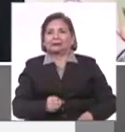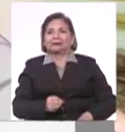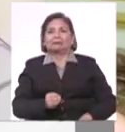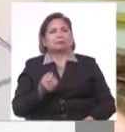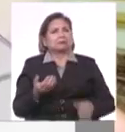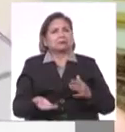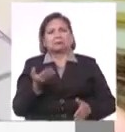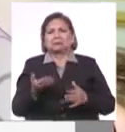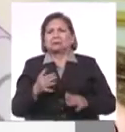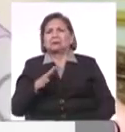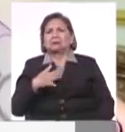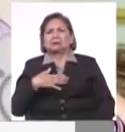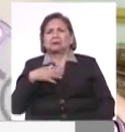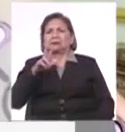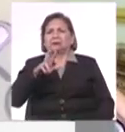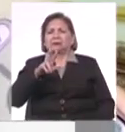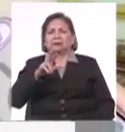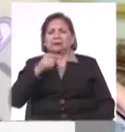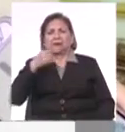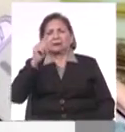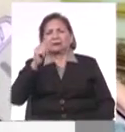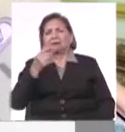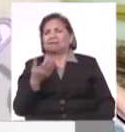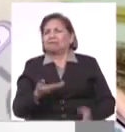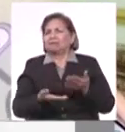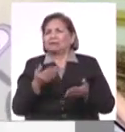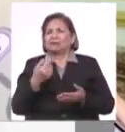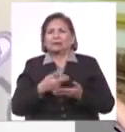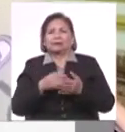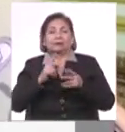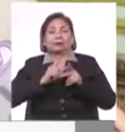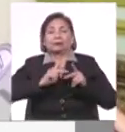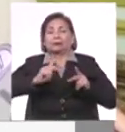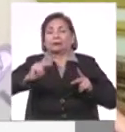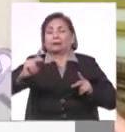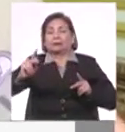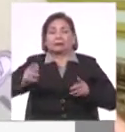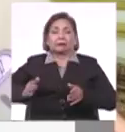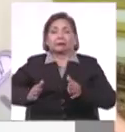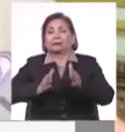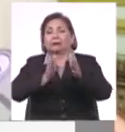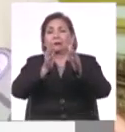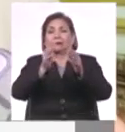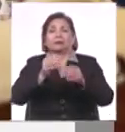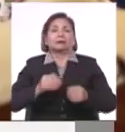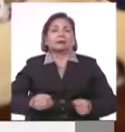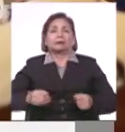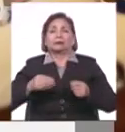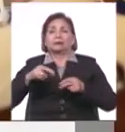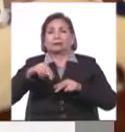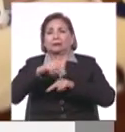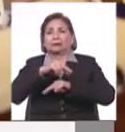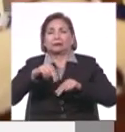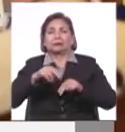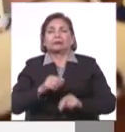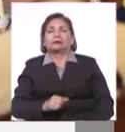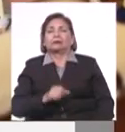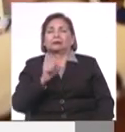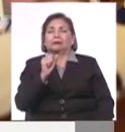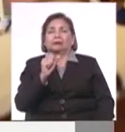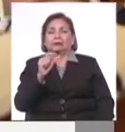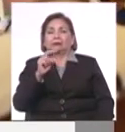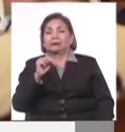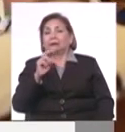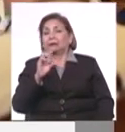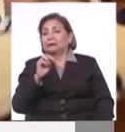de más o menos como 23 millones, son casi 3 kilómetros de pistas y veredas que necesitamos. Salguana Cavides destacó